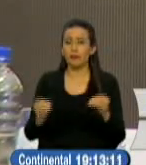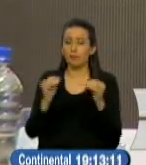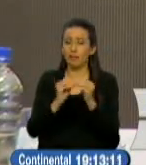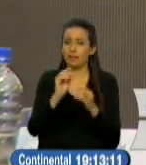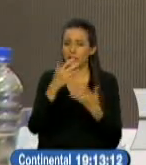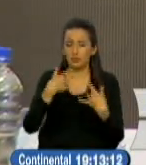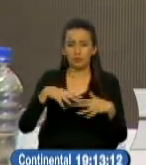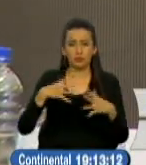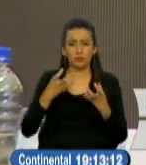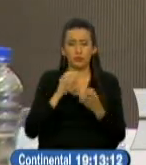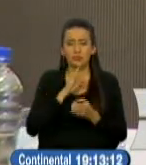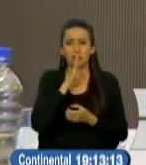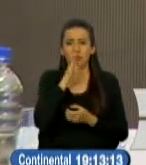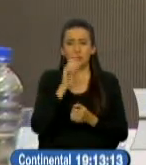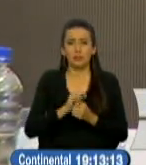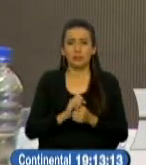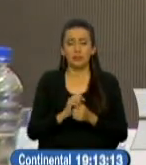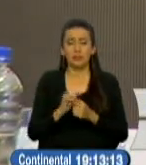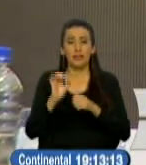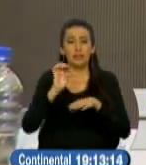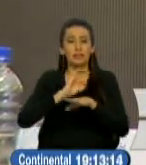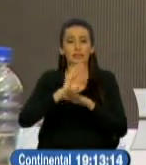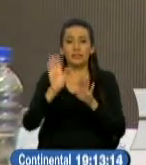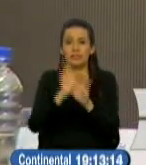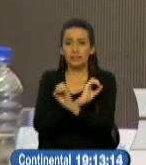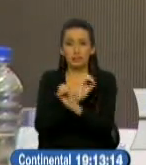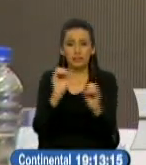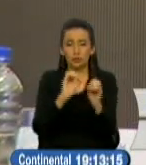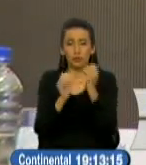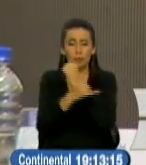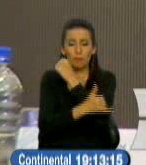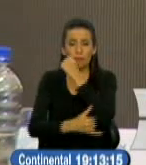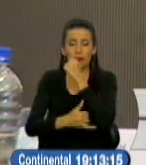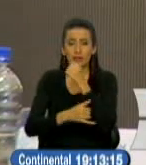país sale de un estado